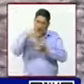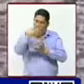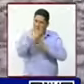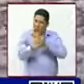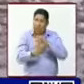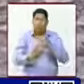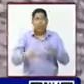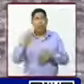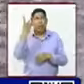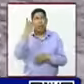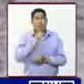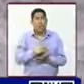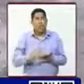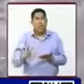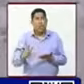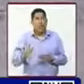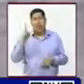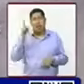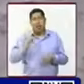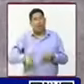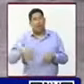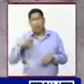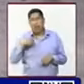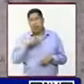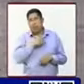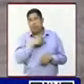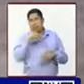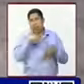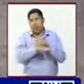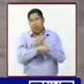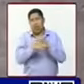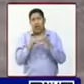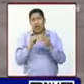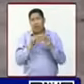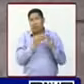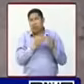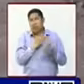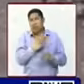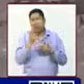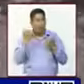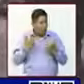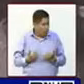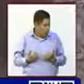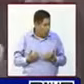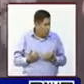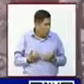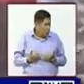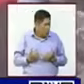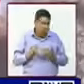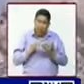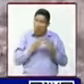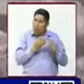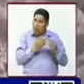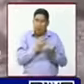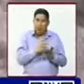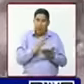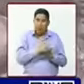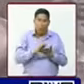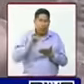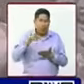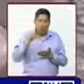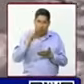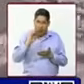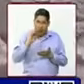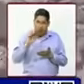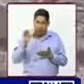2 semanas que no podemos ingresar a las comunidades afectadas, ¿no? Esta mañana podemos ir a la comunidad San José Balta a inspeccionar,